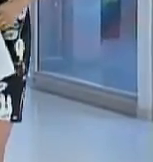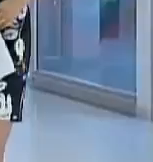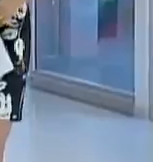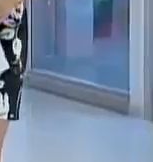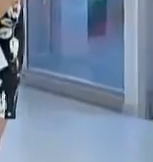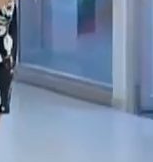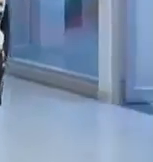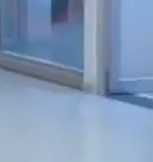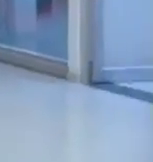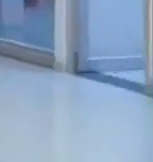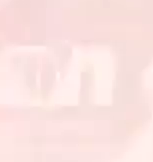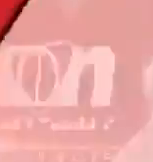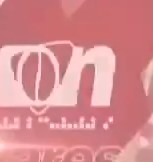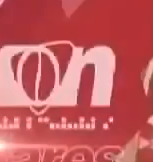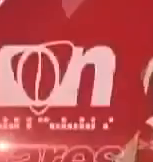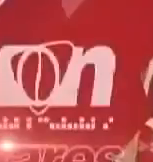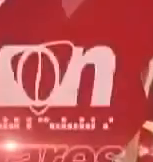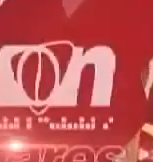Telecafé Noticias.